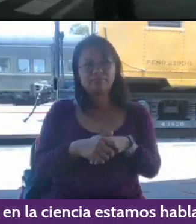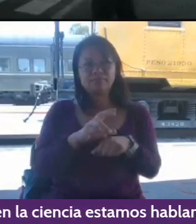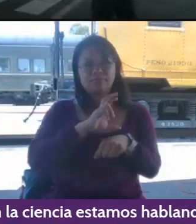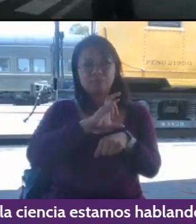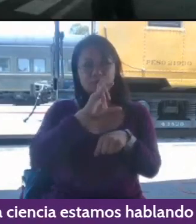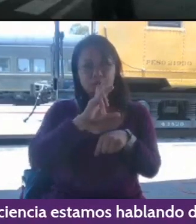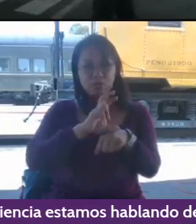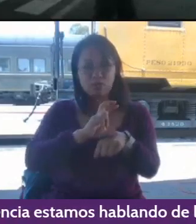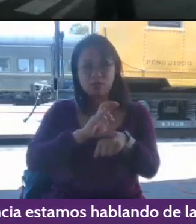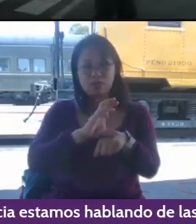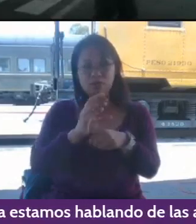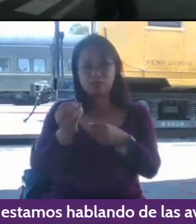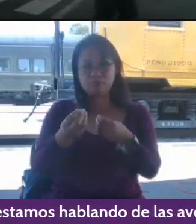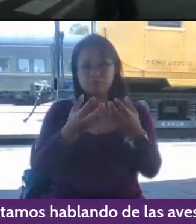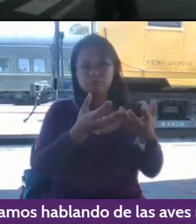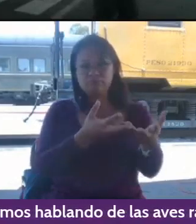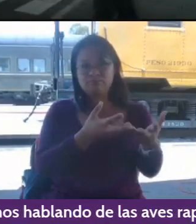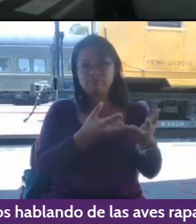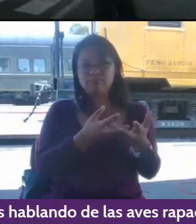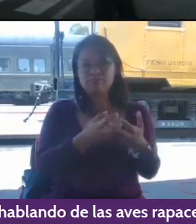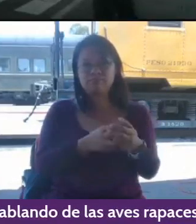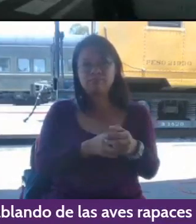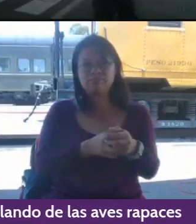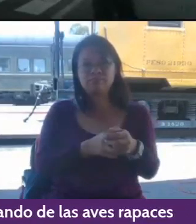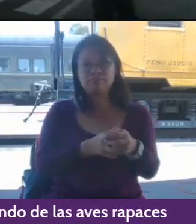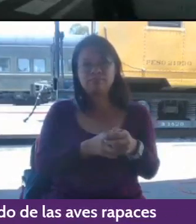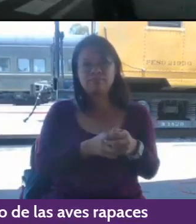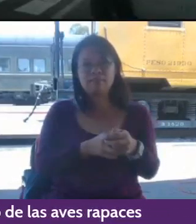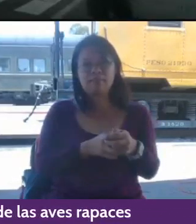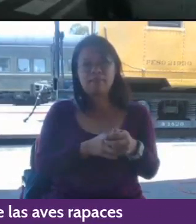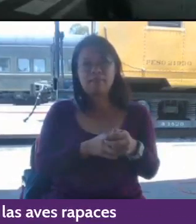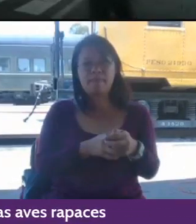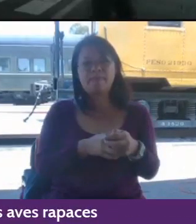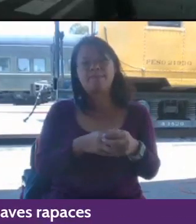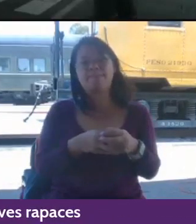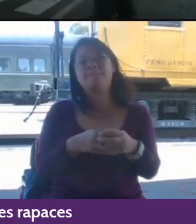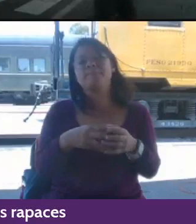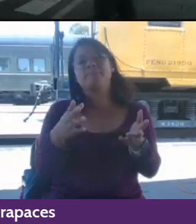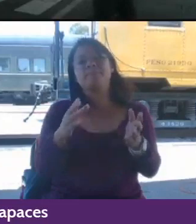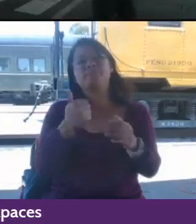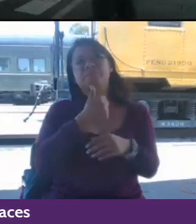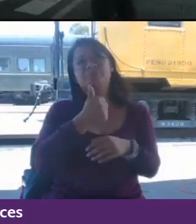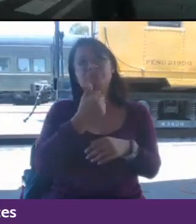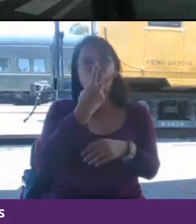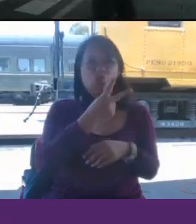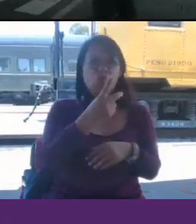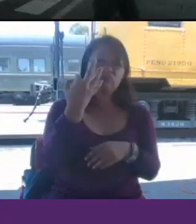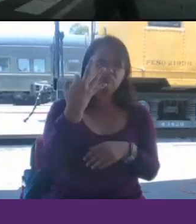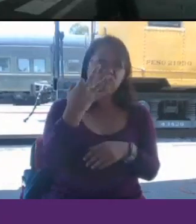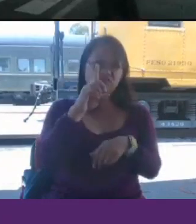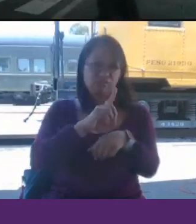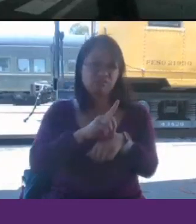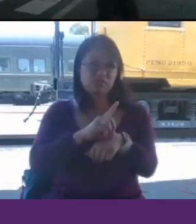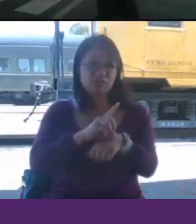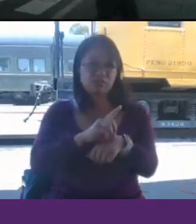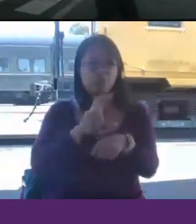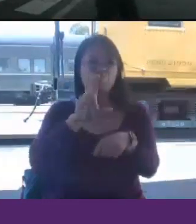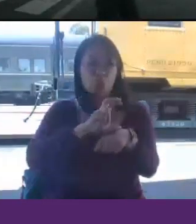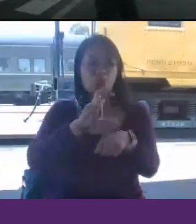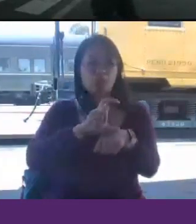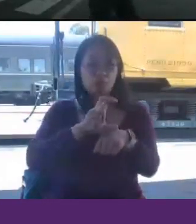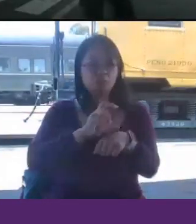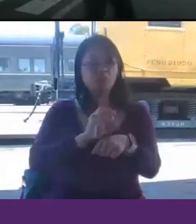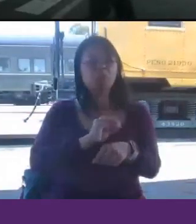si tienen suficientes estímulos de reproductivos, van a poner huevos cada 2 o 3 días, ¿sale? Entonces, en